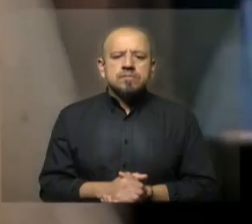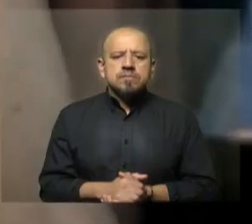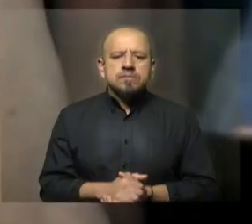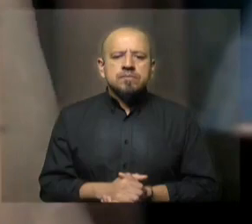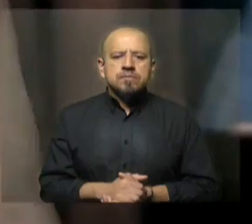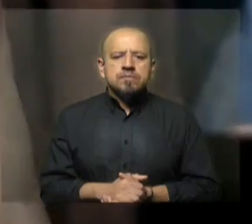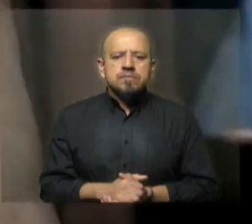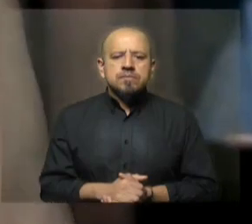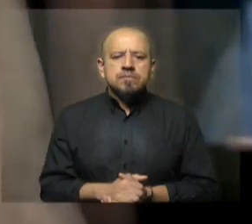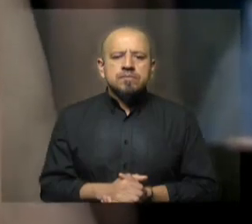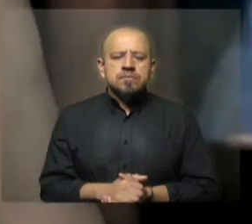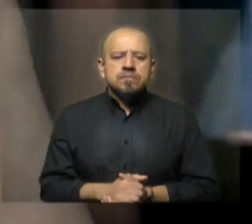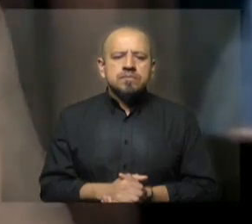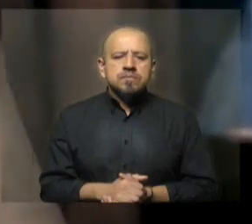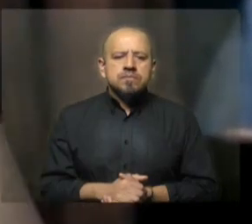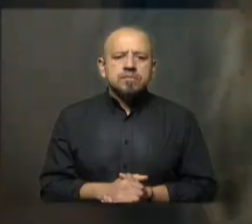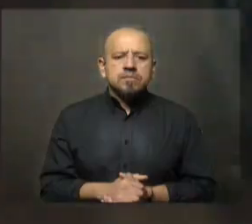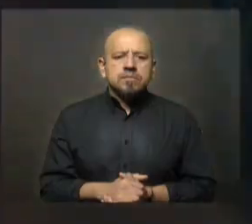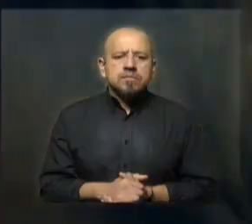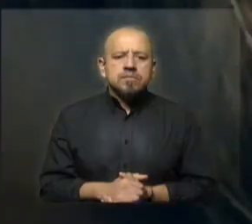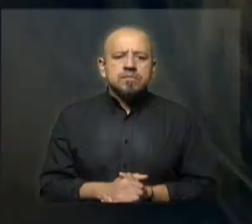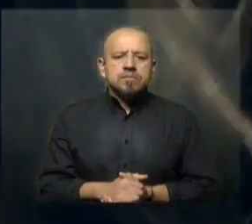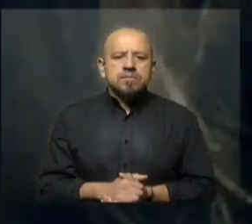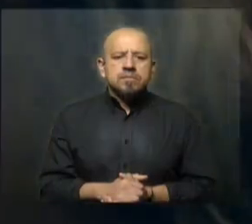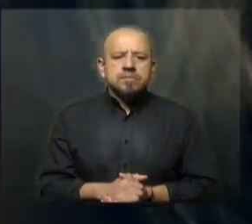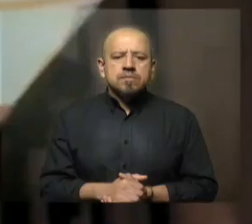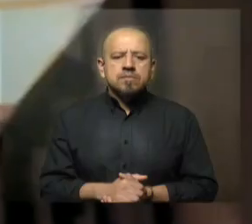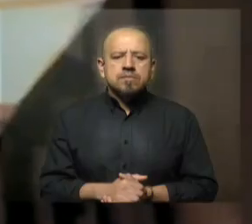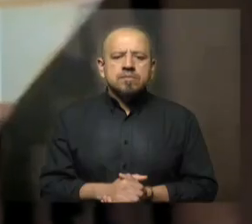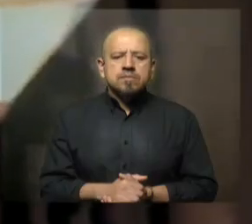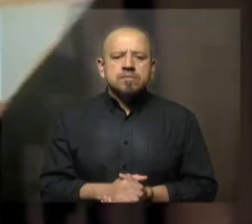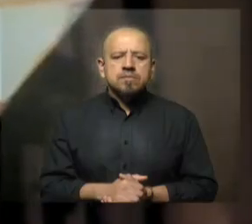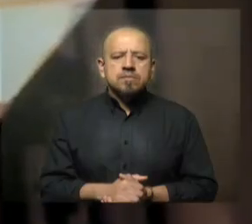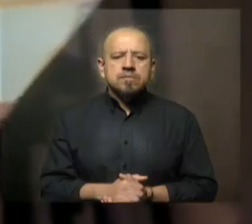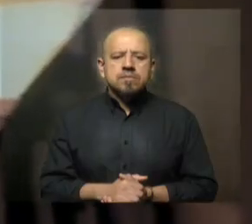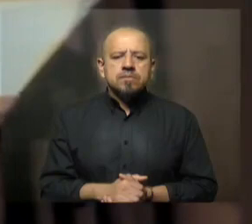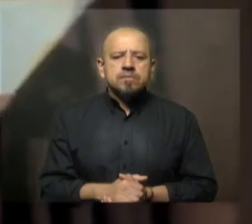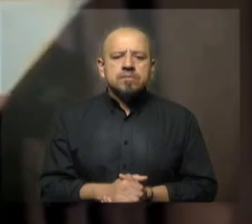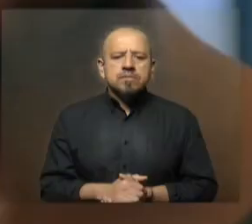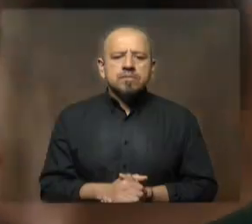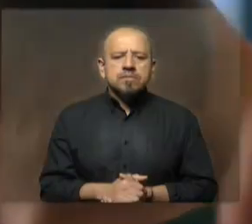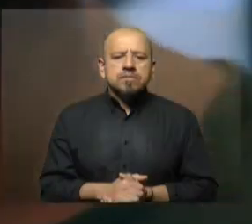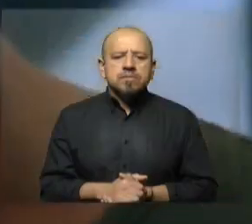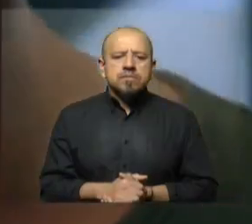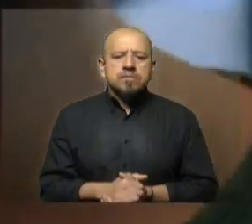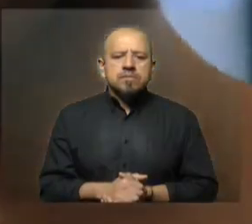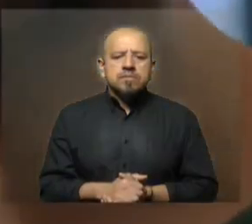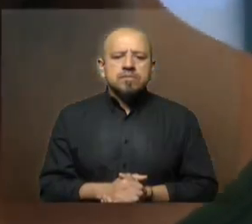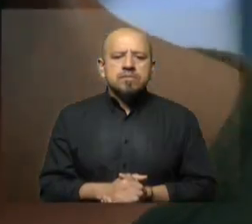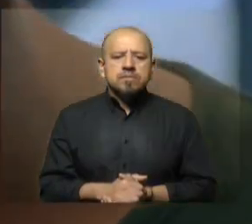que no se le tenga no dejes de soñar que nadie se quede